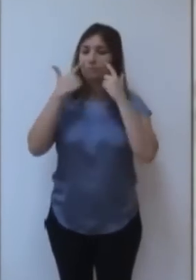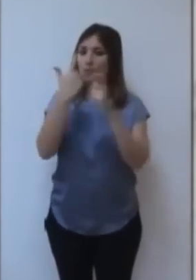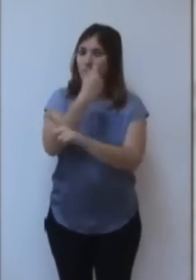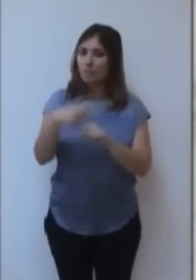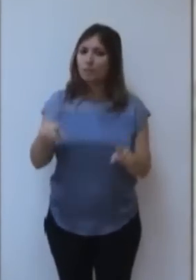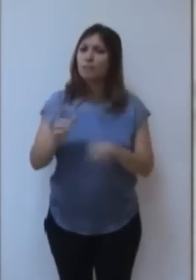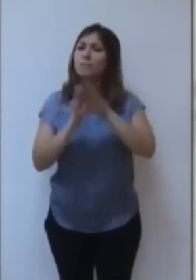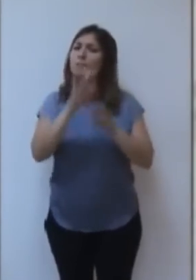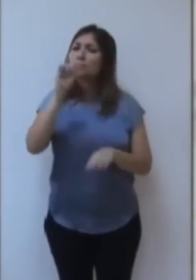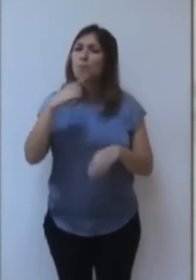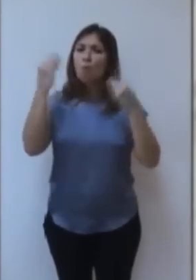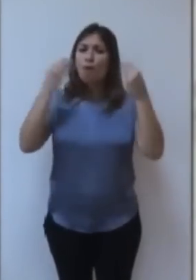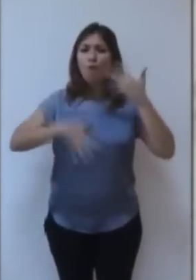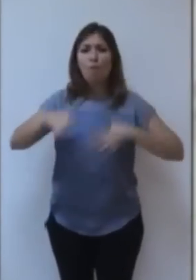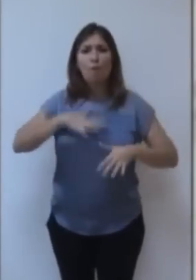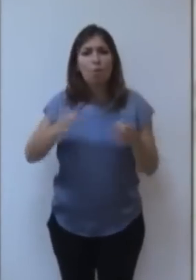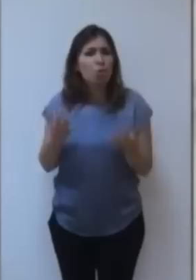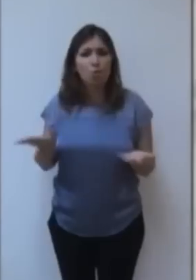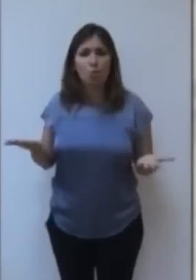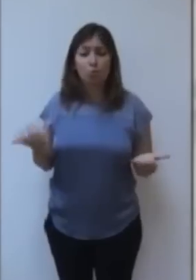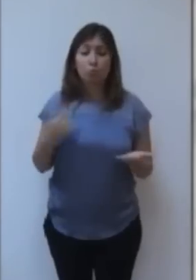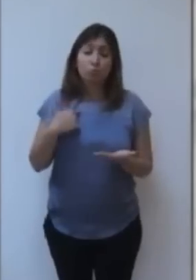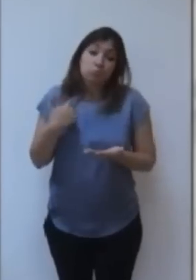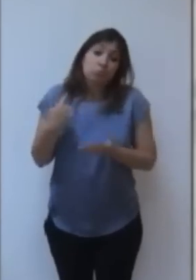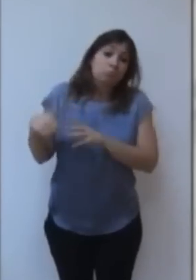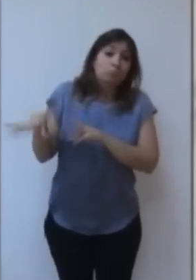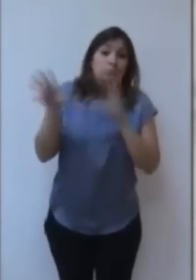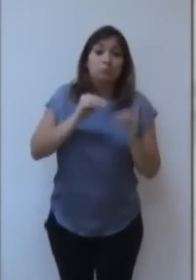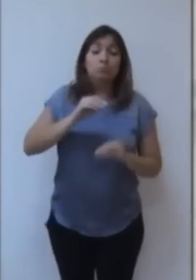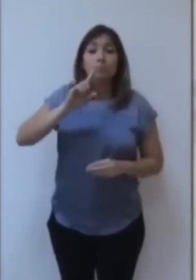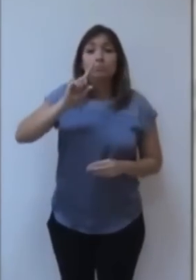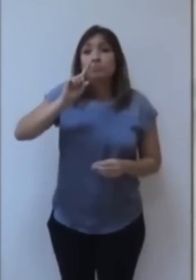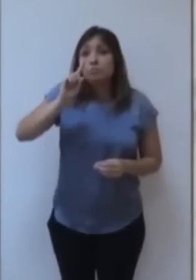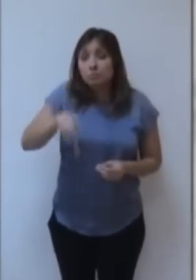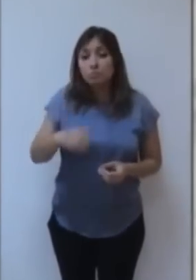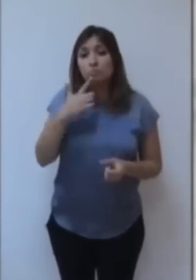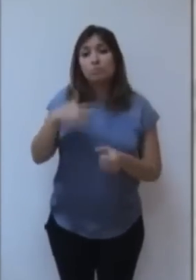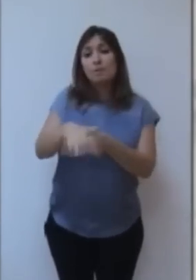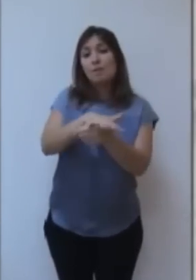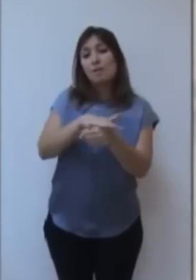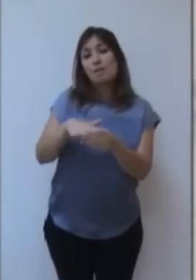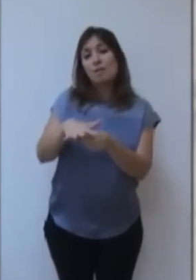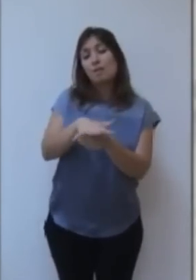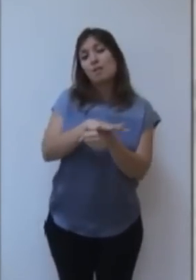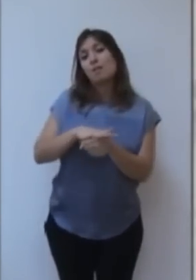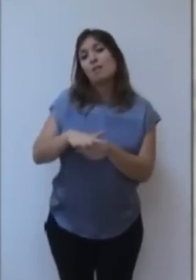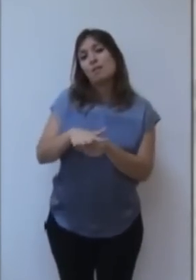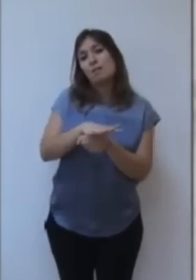en la formación, ¿no? Por ejemplo, en la formación entiendo que también en el ámbito